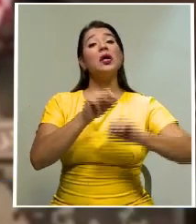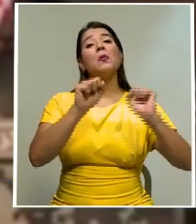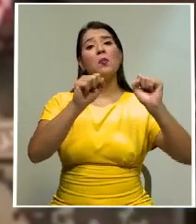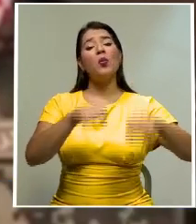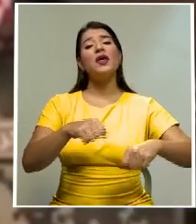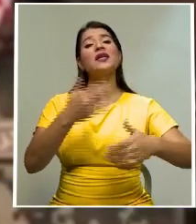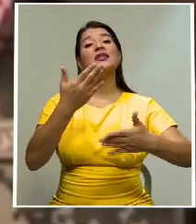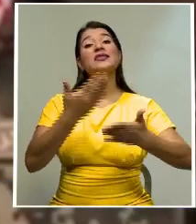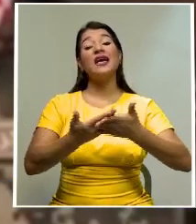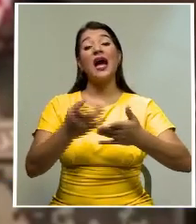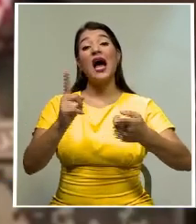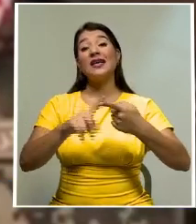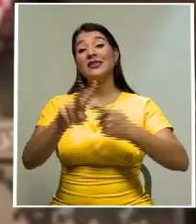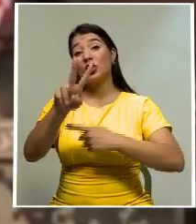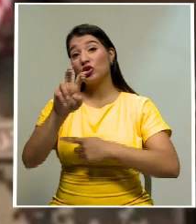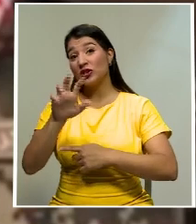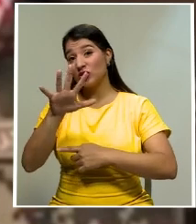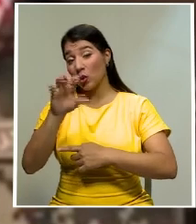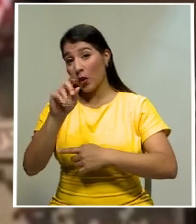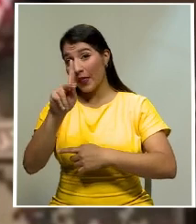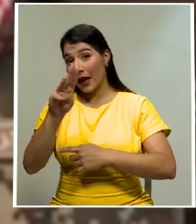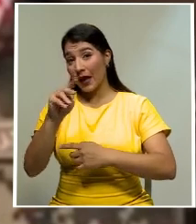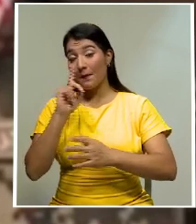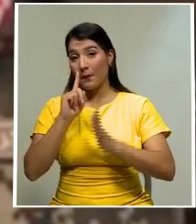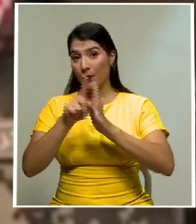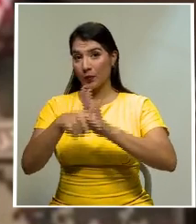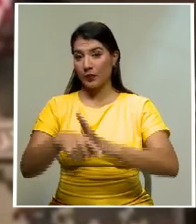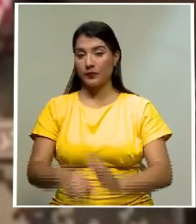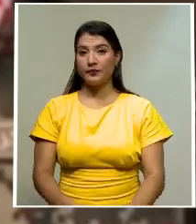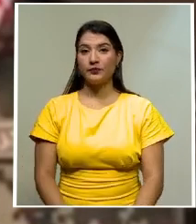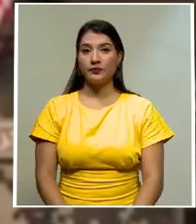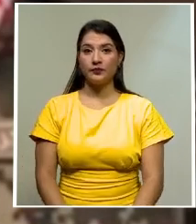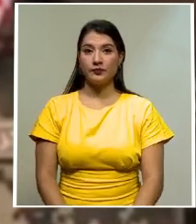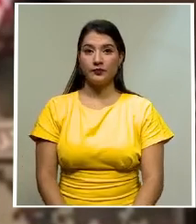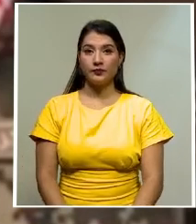hasta 250 kilómetros.